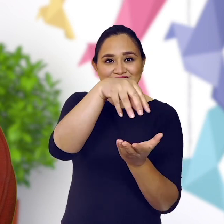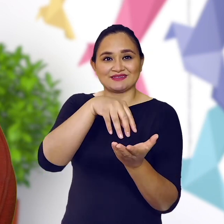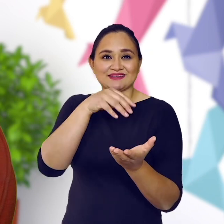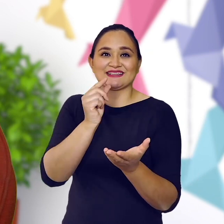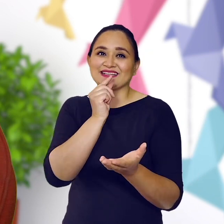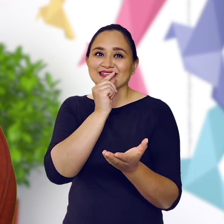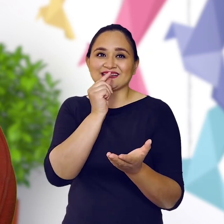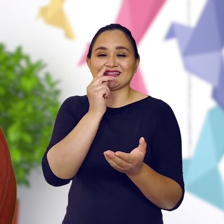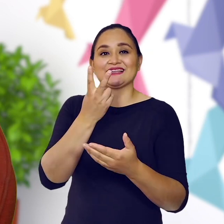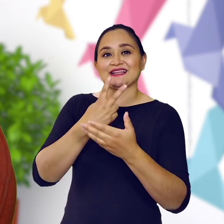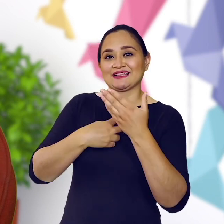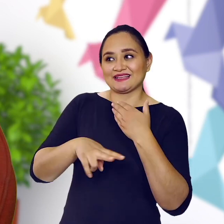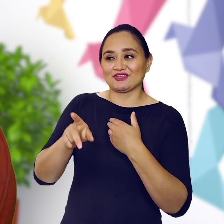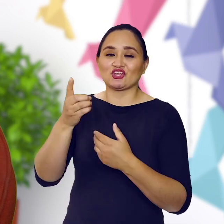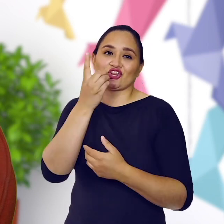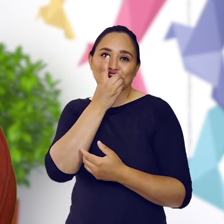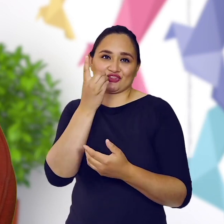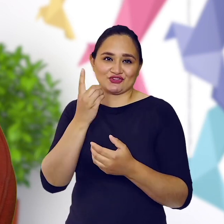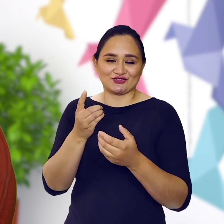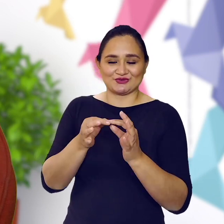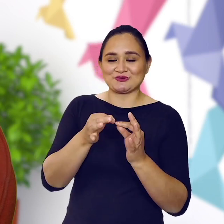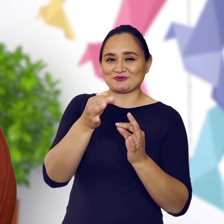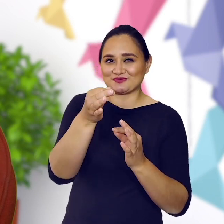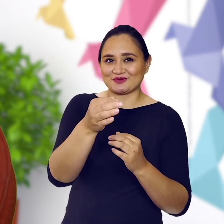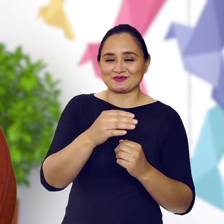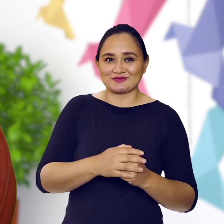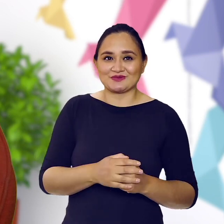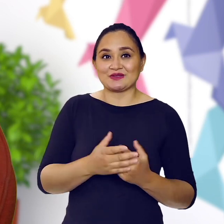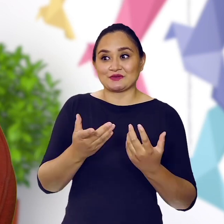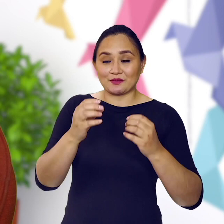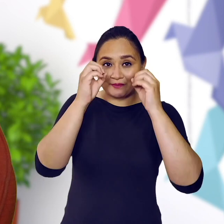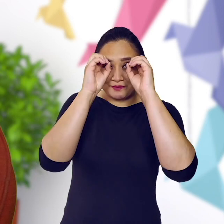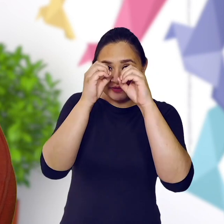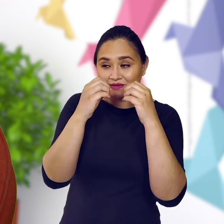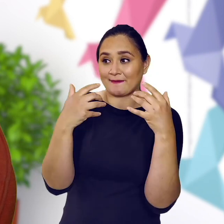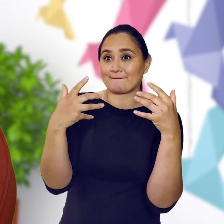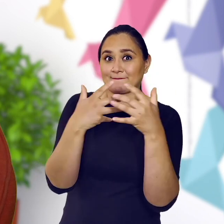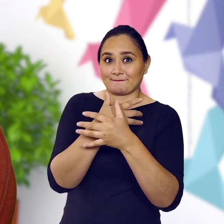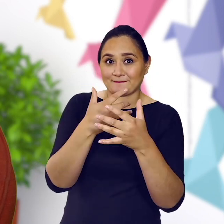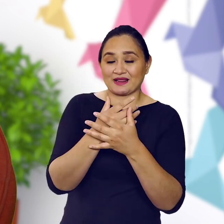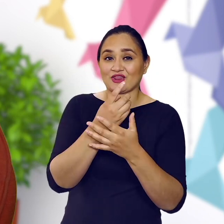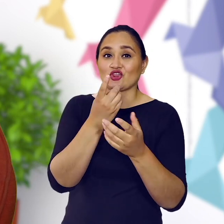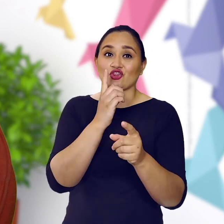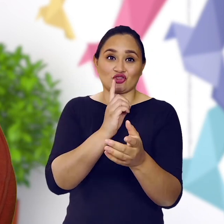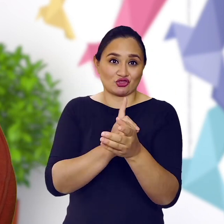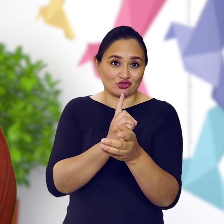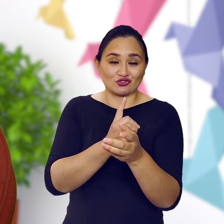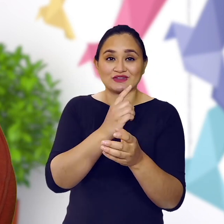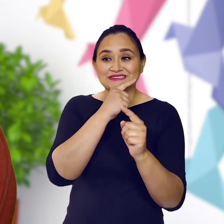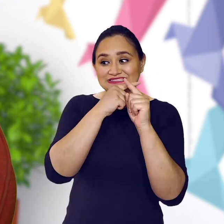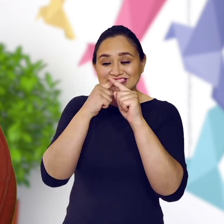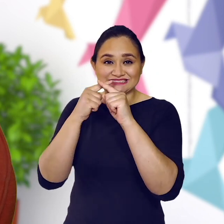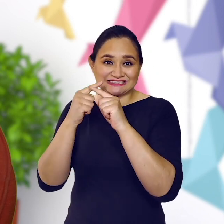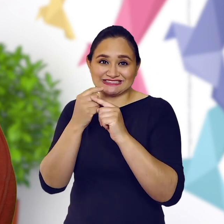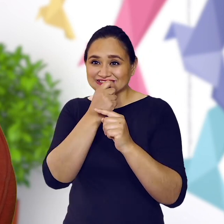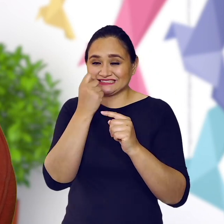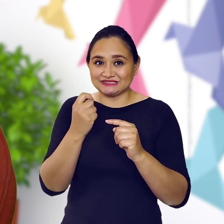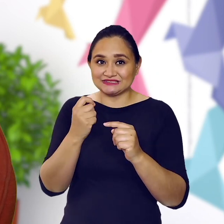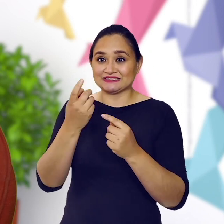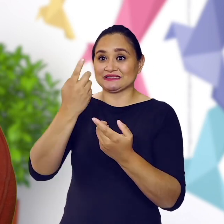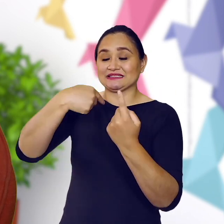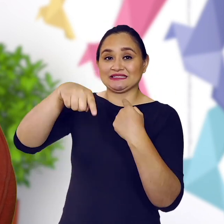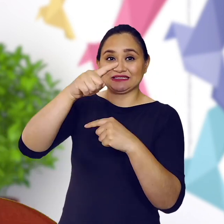el diente de leche del hijo del odontólogo del pueblo. Y como Miguel tenía pánico a los dentistas, no se había atrevido a regresar